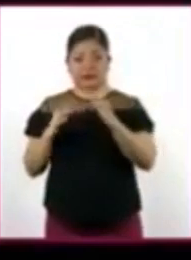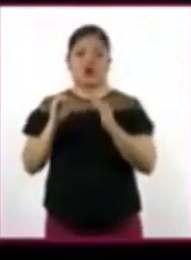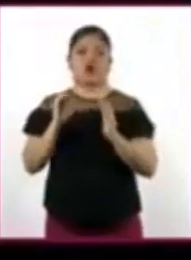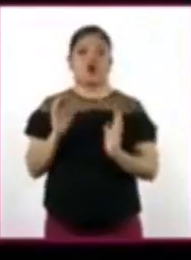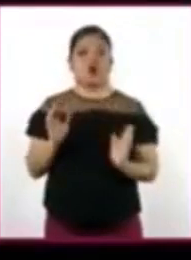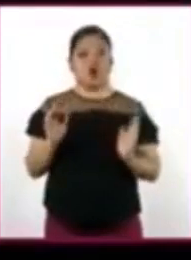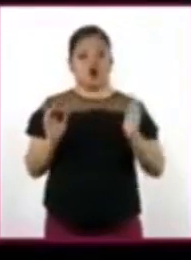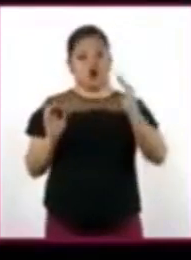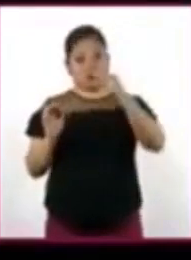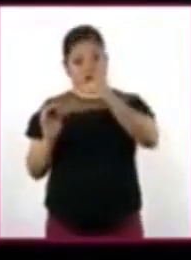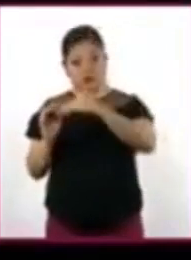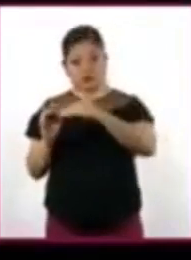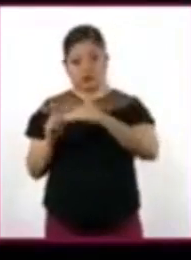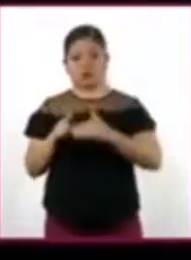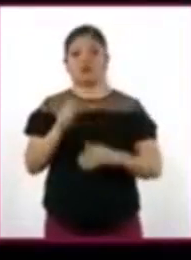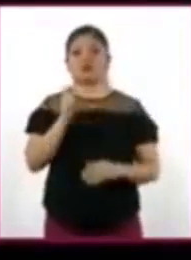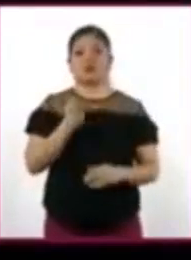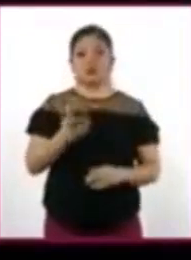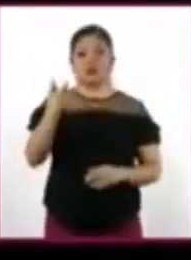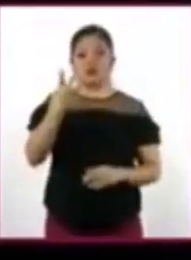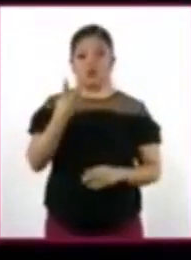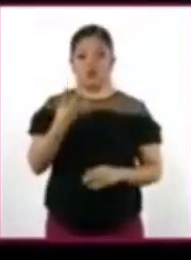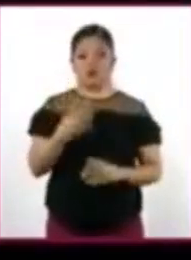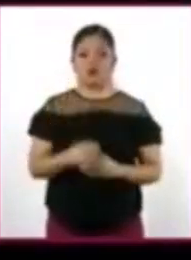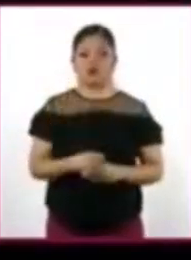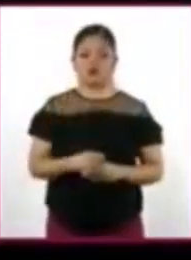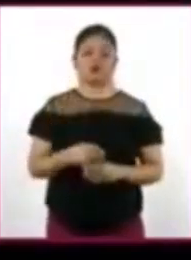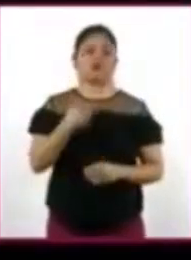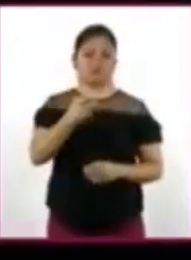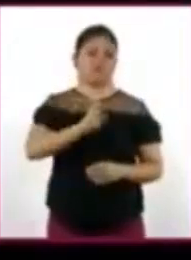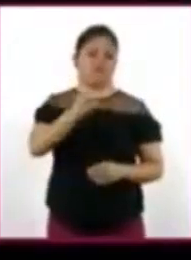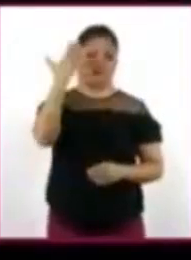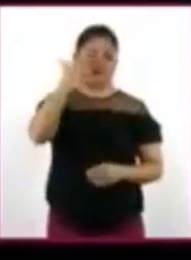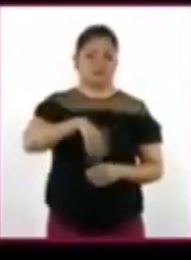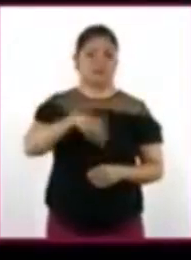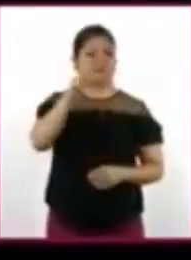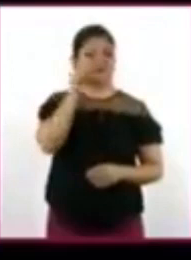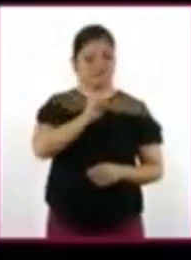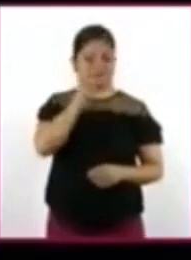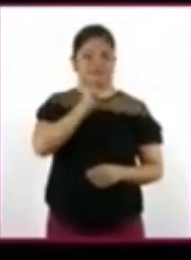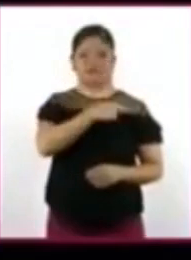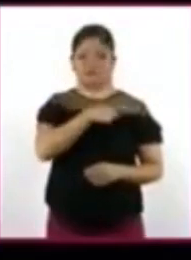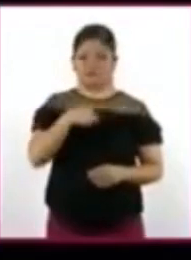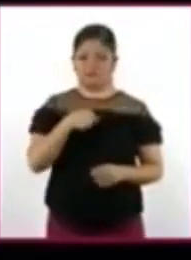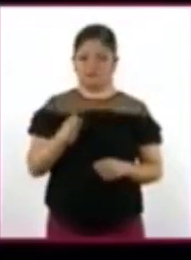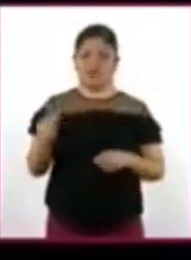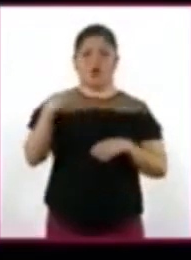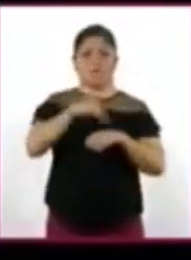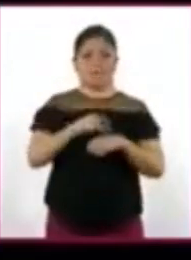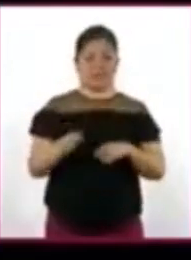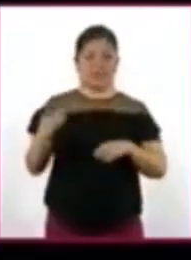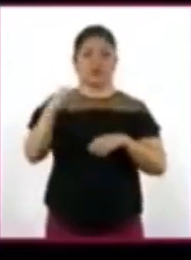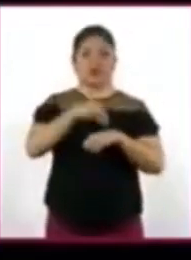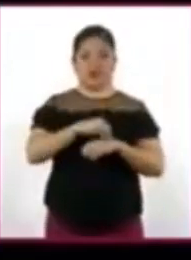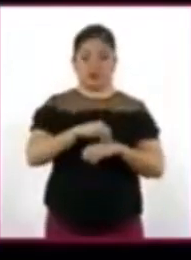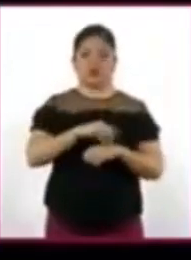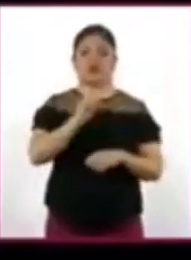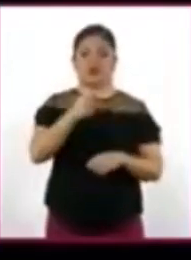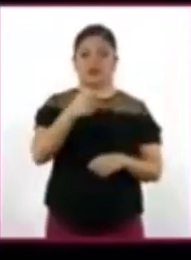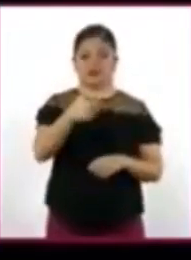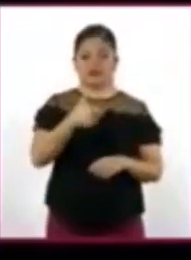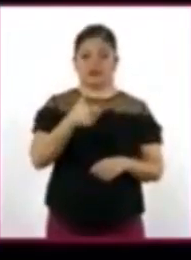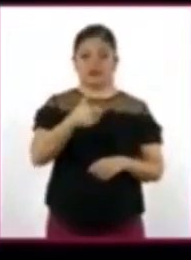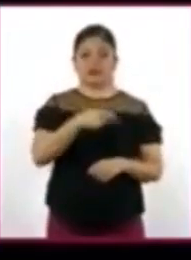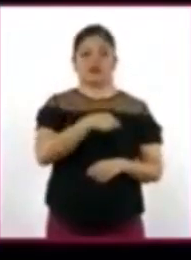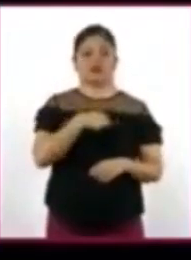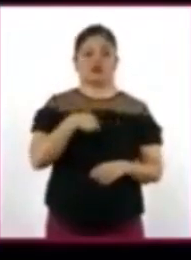de este cambio lineal es 4. Y esto ya lo sospechábamos porque cada vez que nosotros aumentábamos en 1 un valor de x,